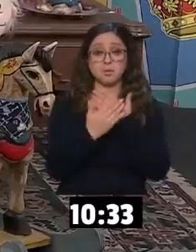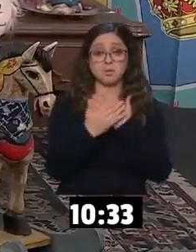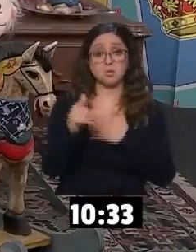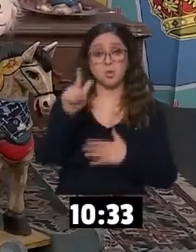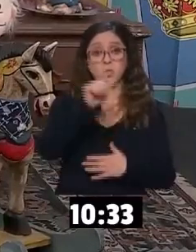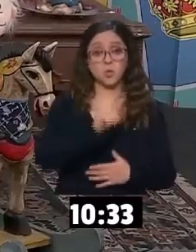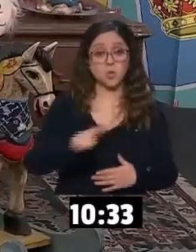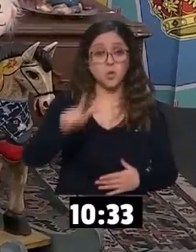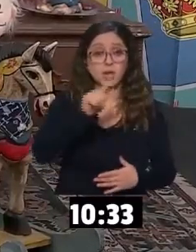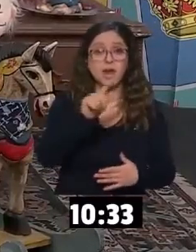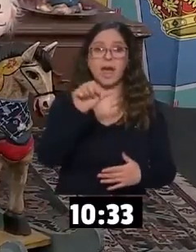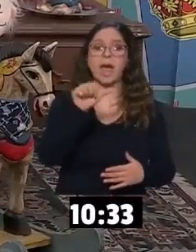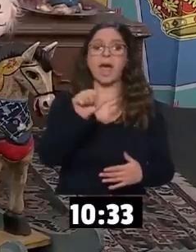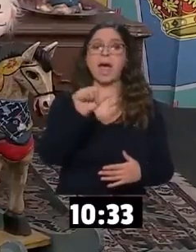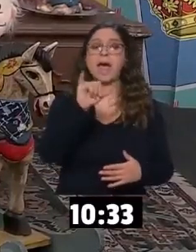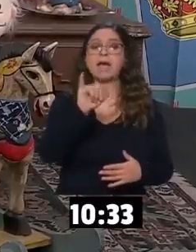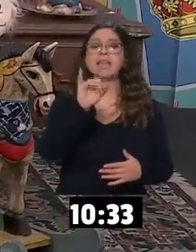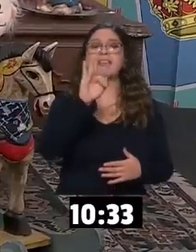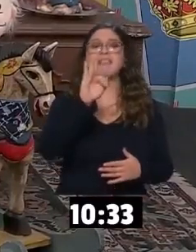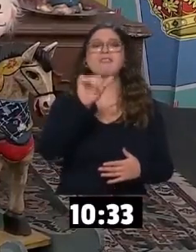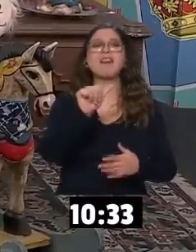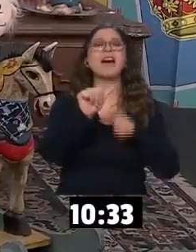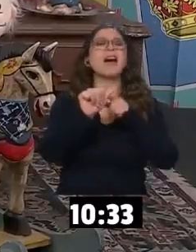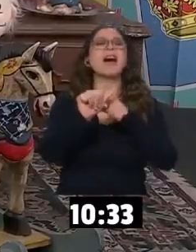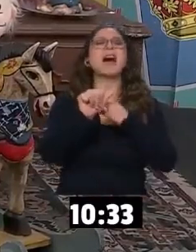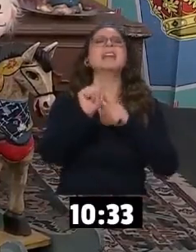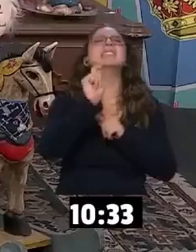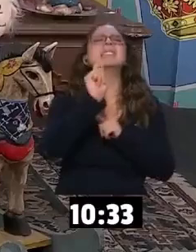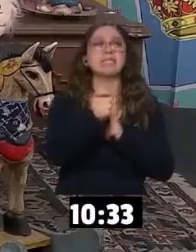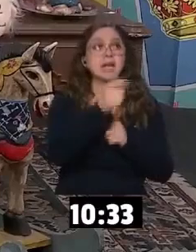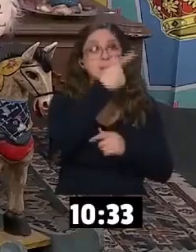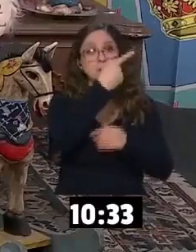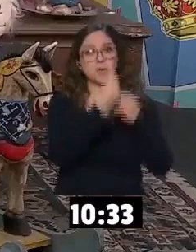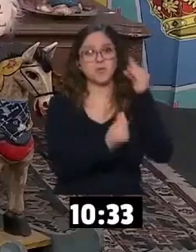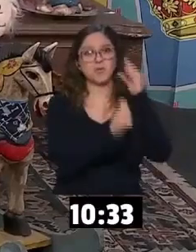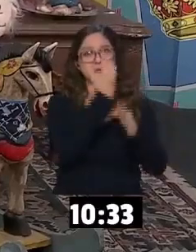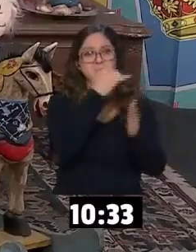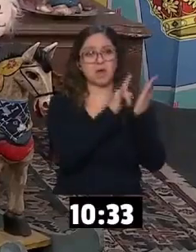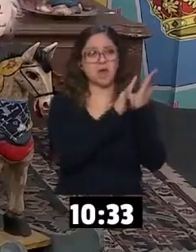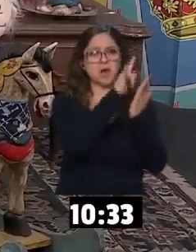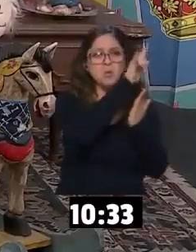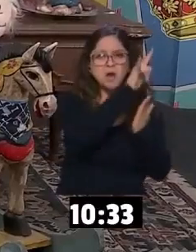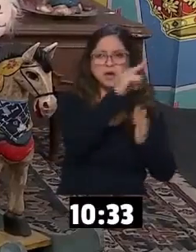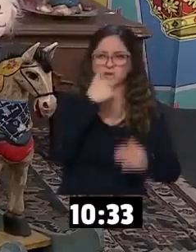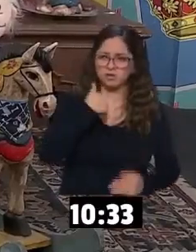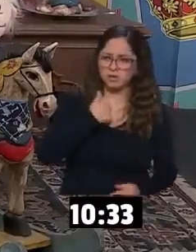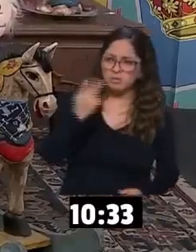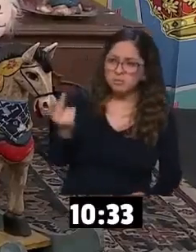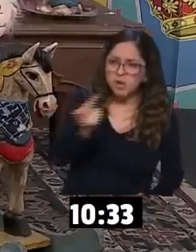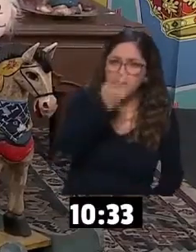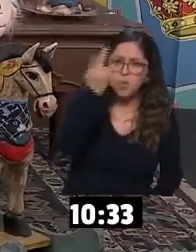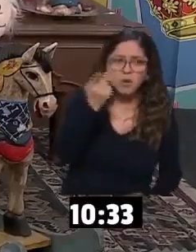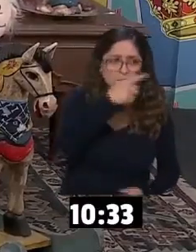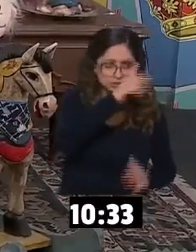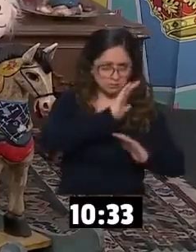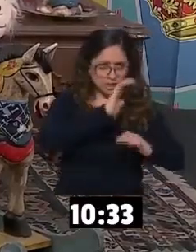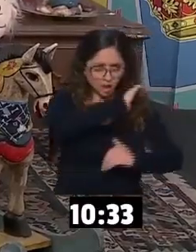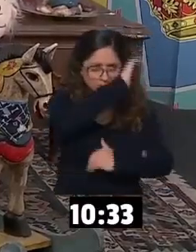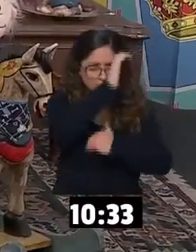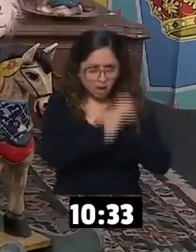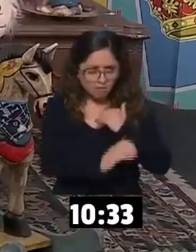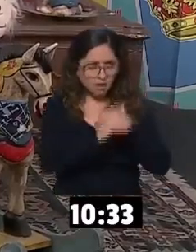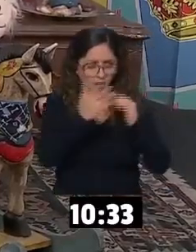está en condiciones, sí está lo suficientemente terminado. ¿Ya lo vio usted? Ya lo